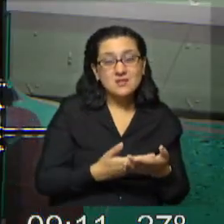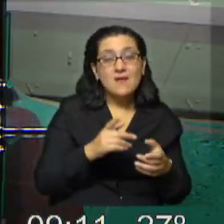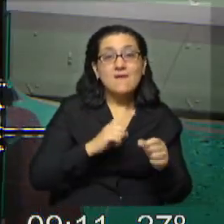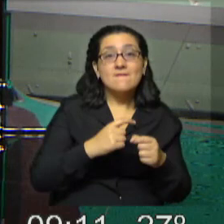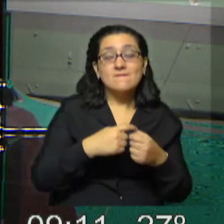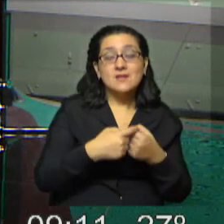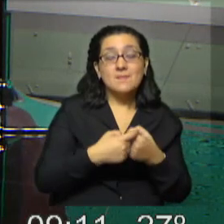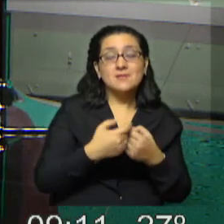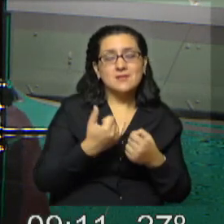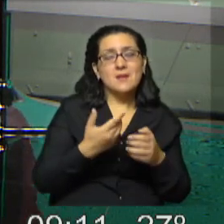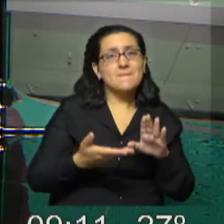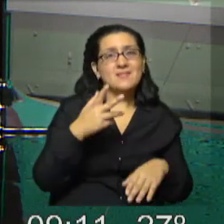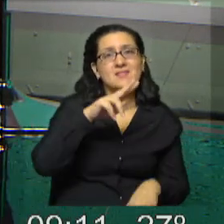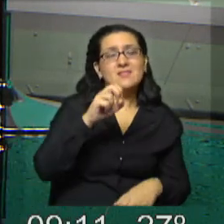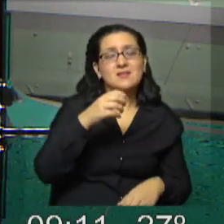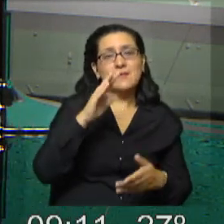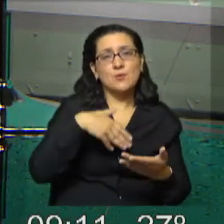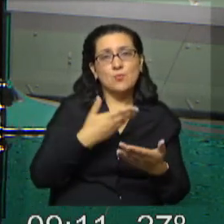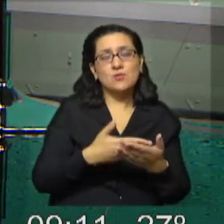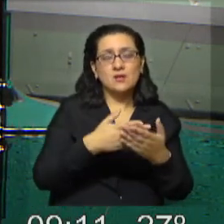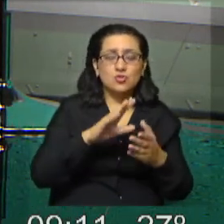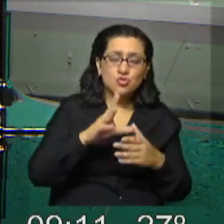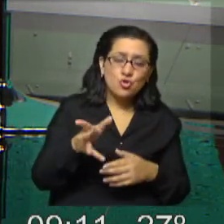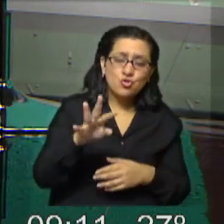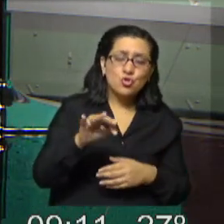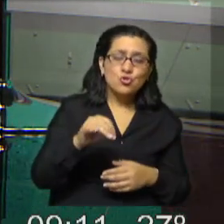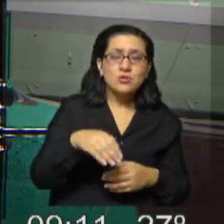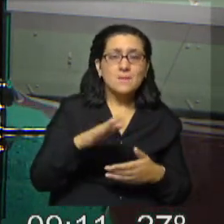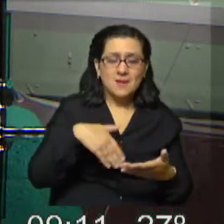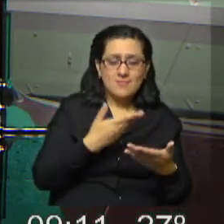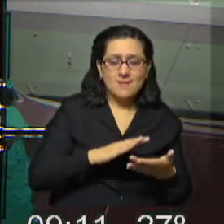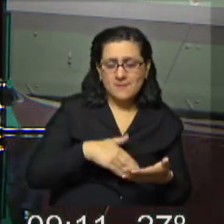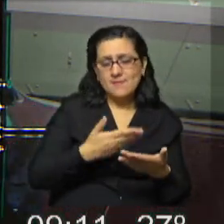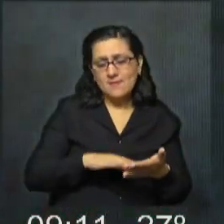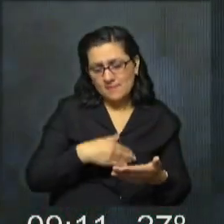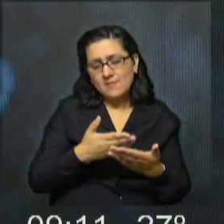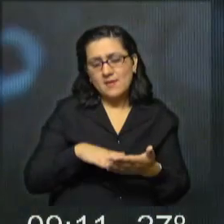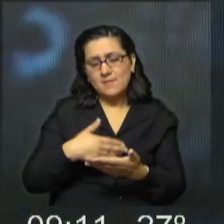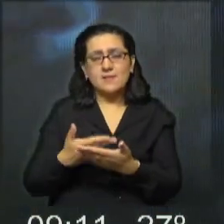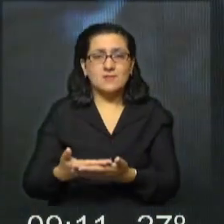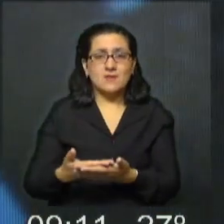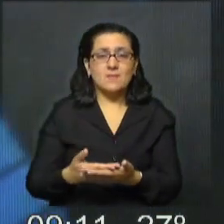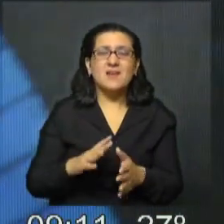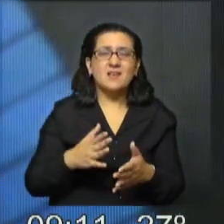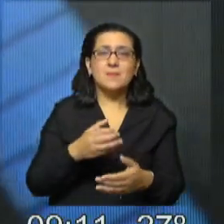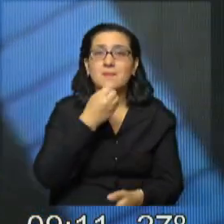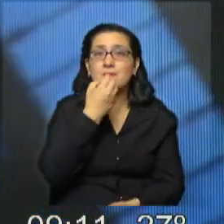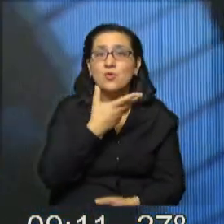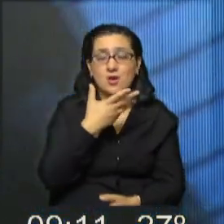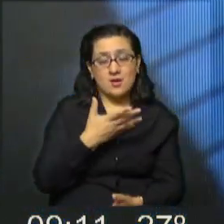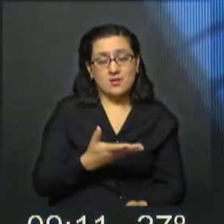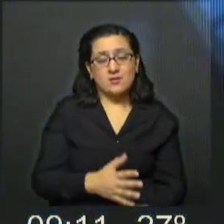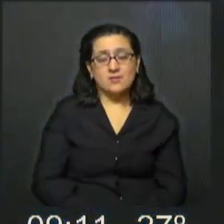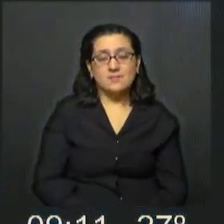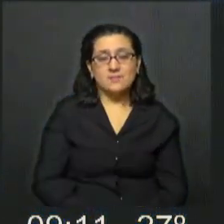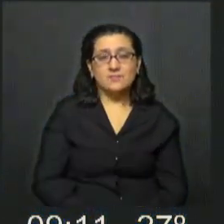30 propuestas que las va lanzando día a día, uh-huh. terminó un congreso pedagógico, tiene propuestas arriba de la mesa concretas para mejorar estos aspectos